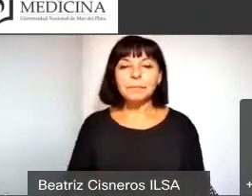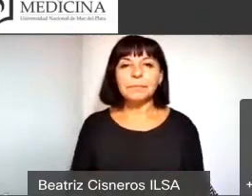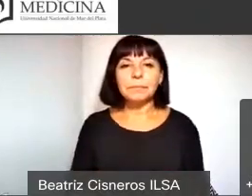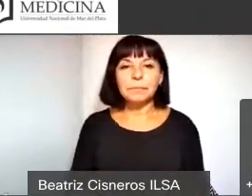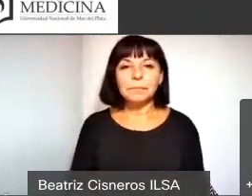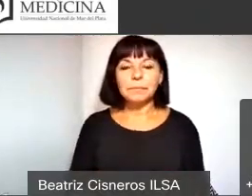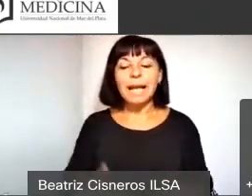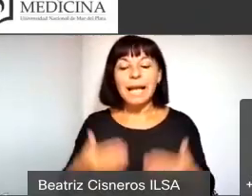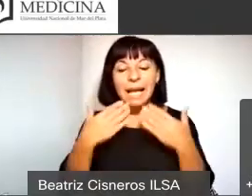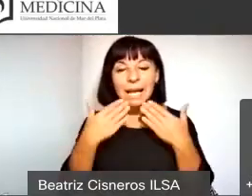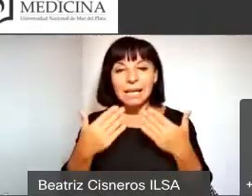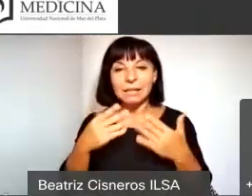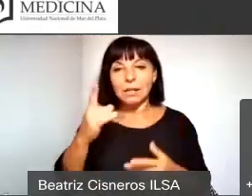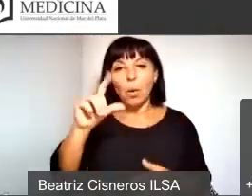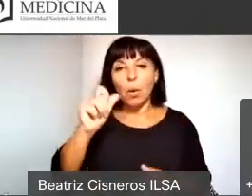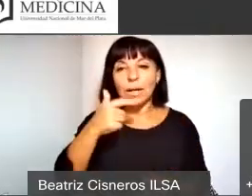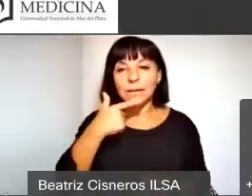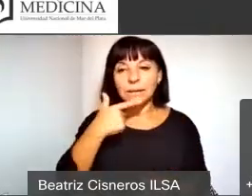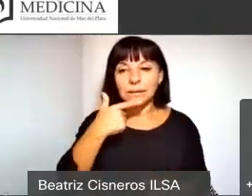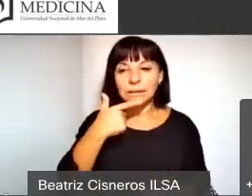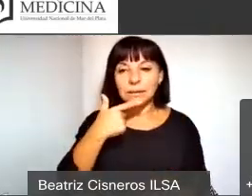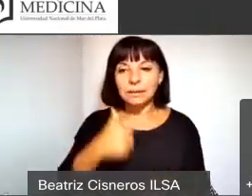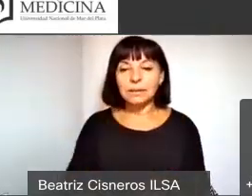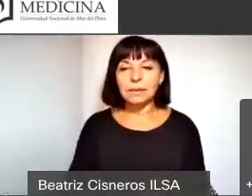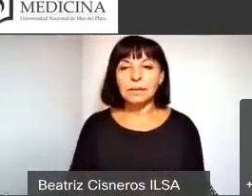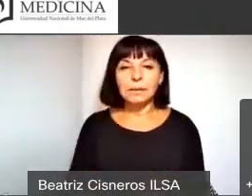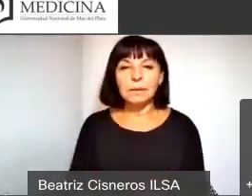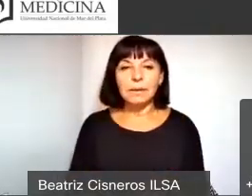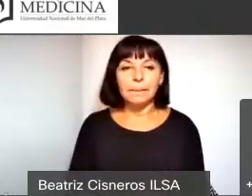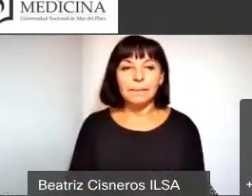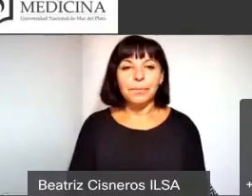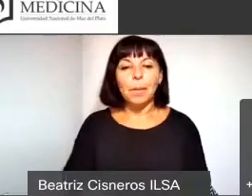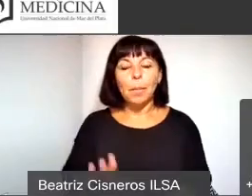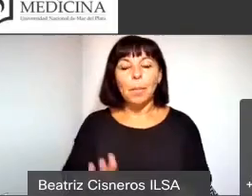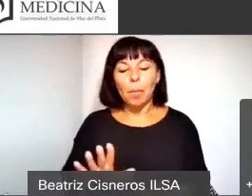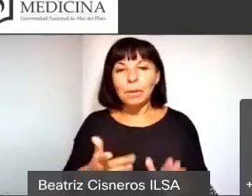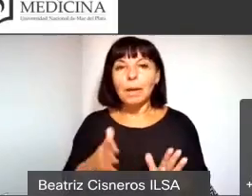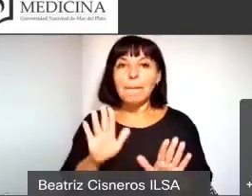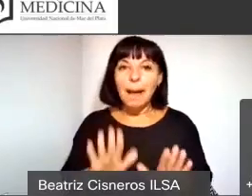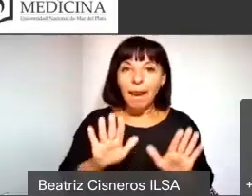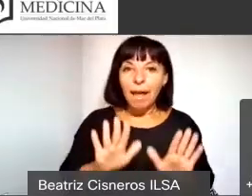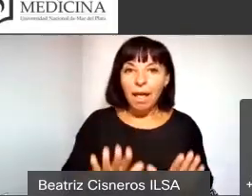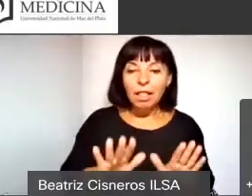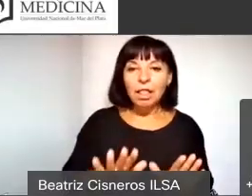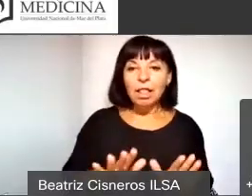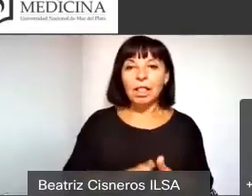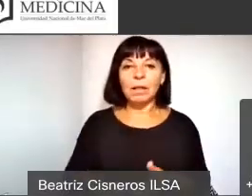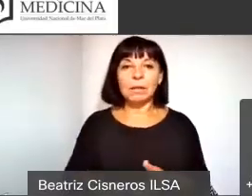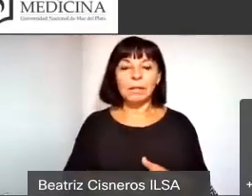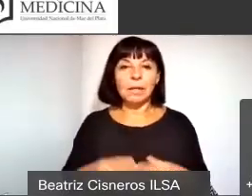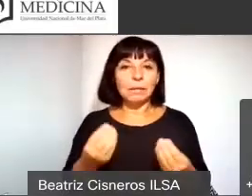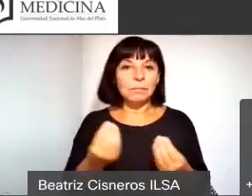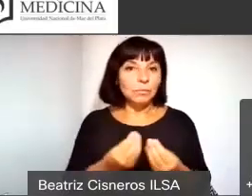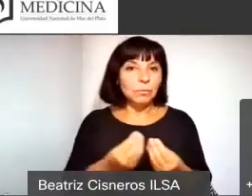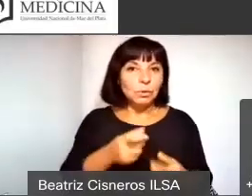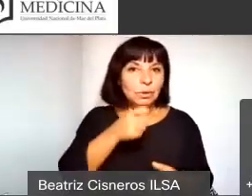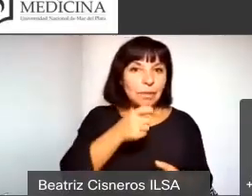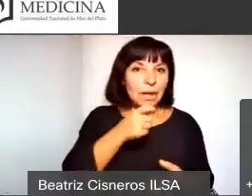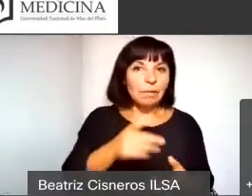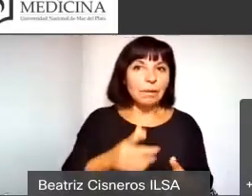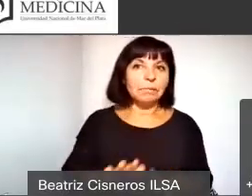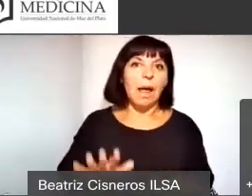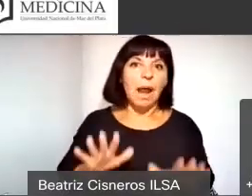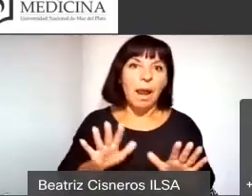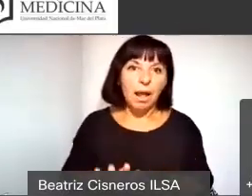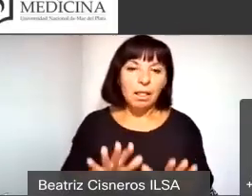Gracias, Lucas. No, a vos, Cris. Y bueno, voy a intentar ir más lento, ¿sí? Sé que es como un aluvión de conceptos, voy a tratar de ir más